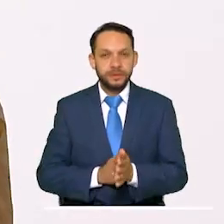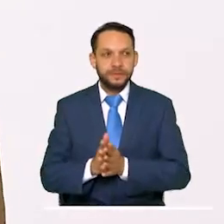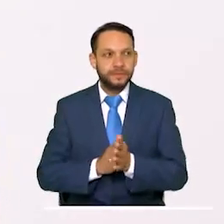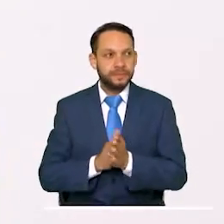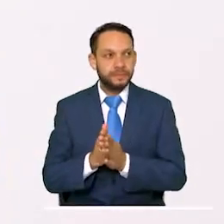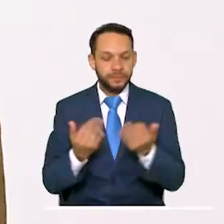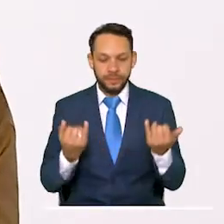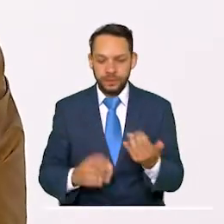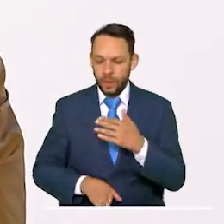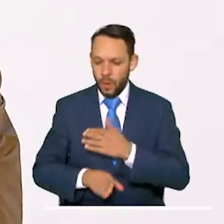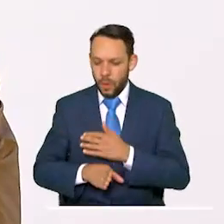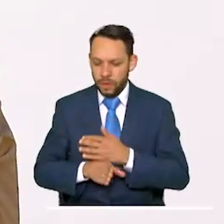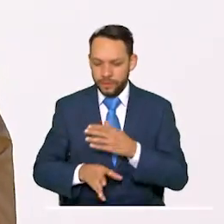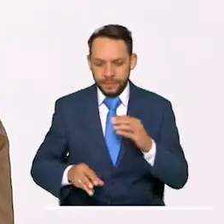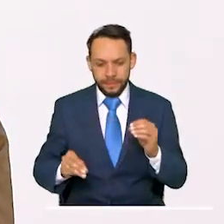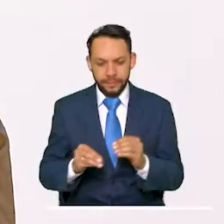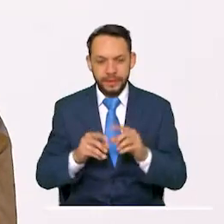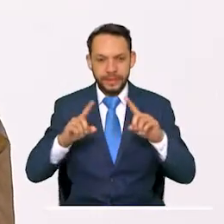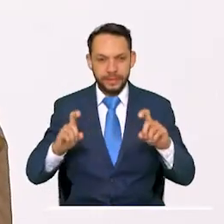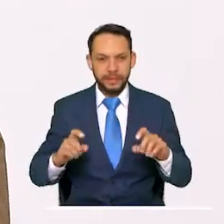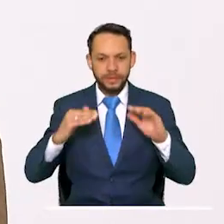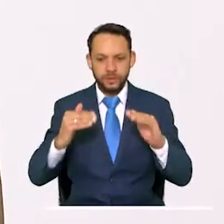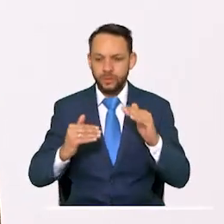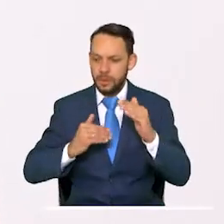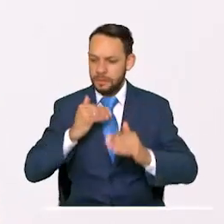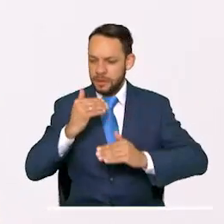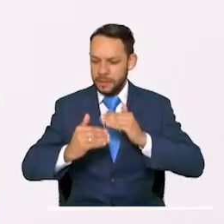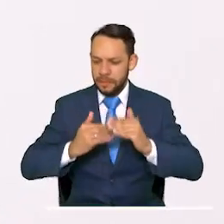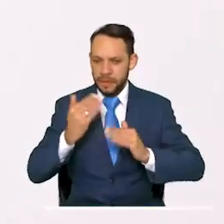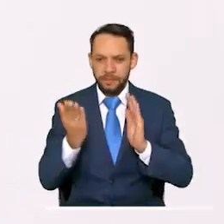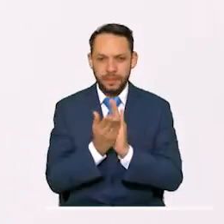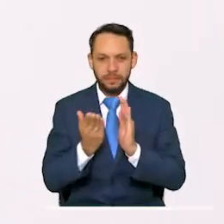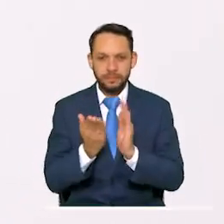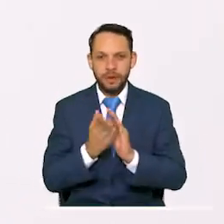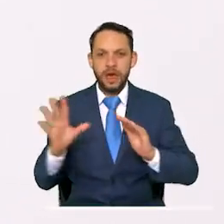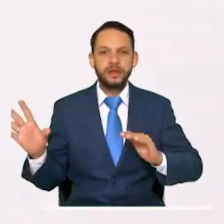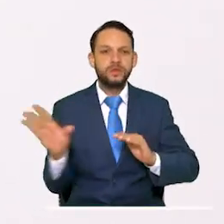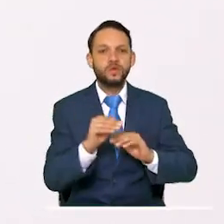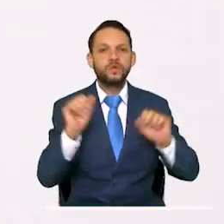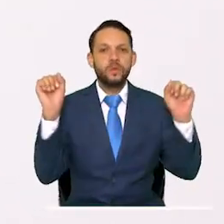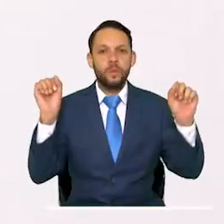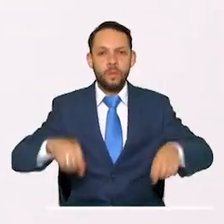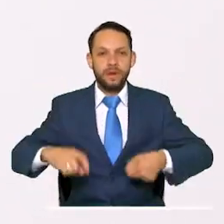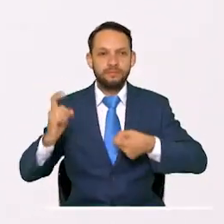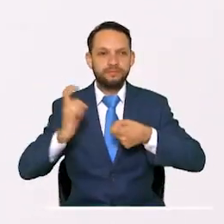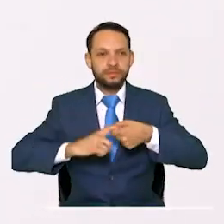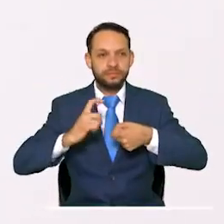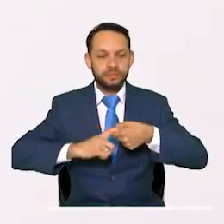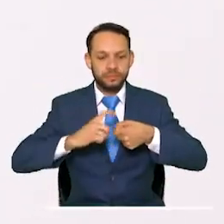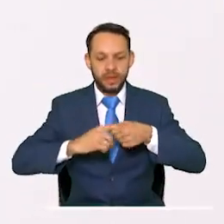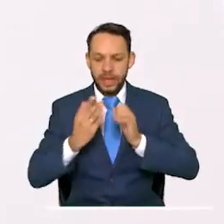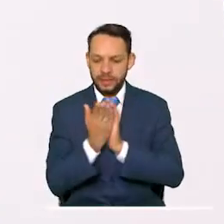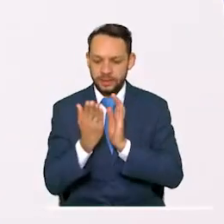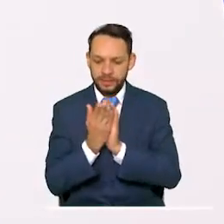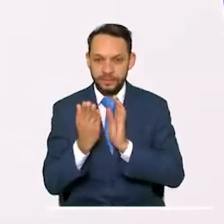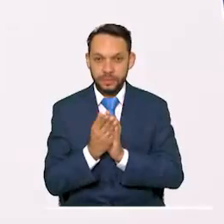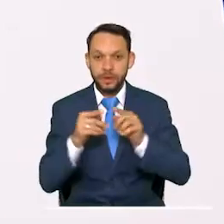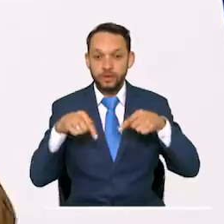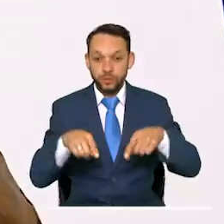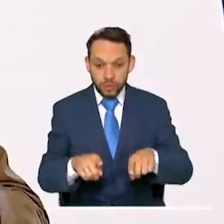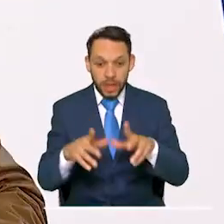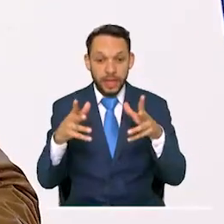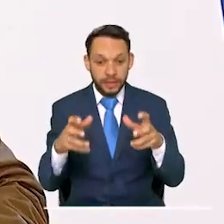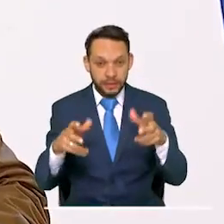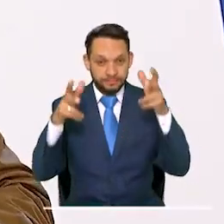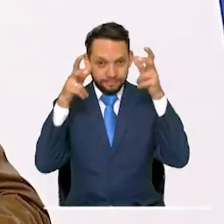Bueno, vamos a hablar un poco entonces de estos procesos académicos, que esto es abierto para que ustedes se den la oportunidad de estudiar. Yo siempre he dicho que el que tenga el conocimiento